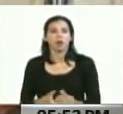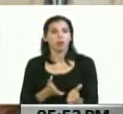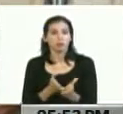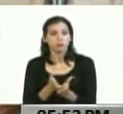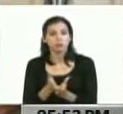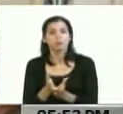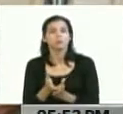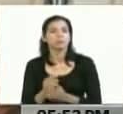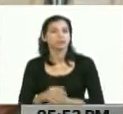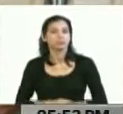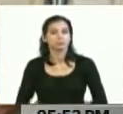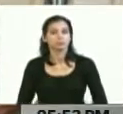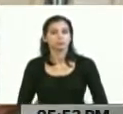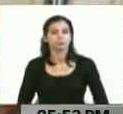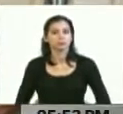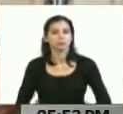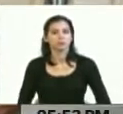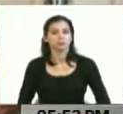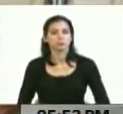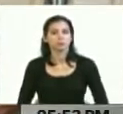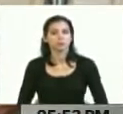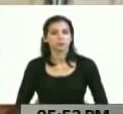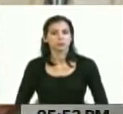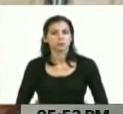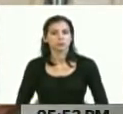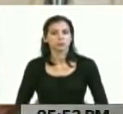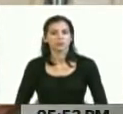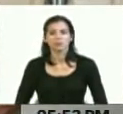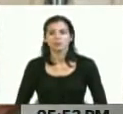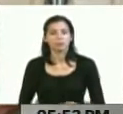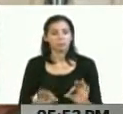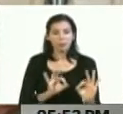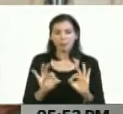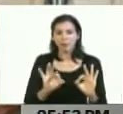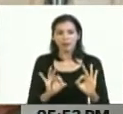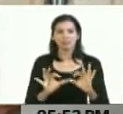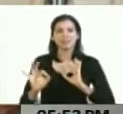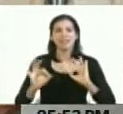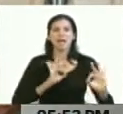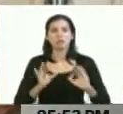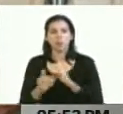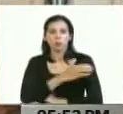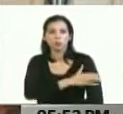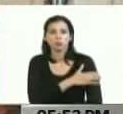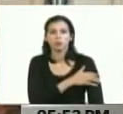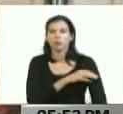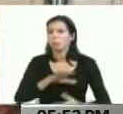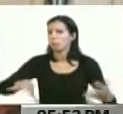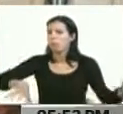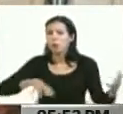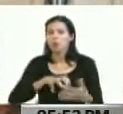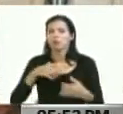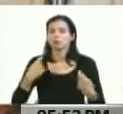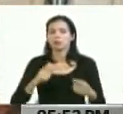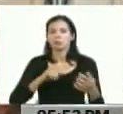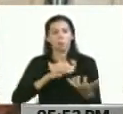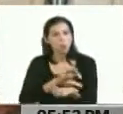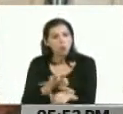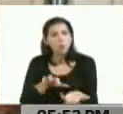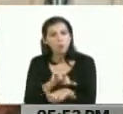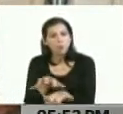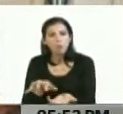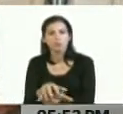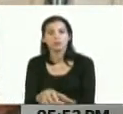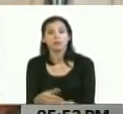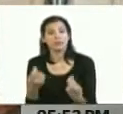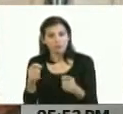parte de todo aquel trama, aquella tramoya que tiene la derecha para crear el caos, crear el malestar. Quieren sacar